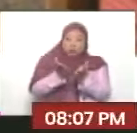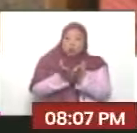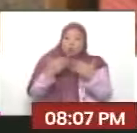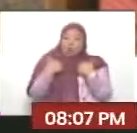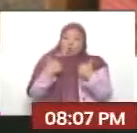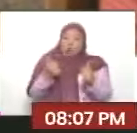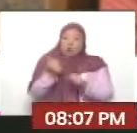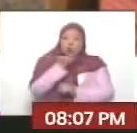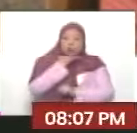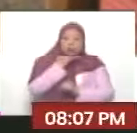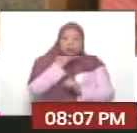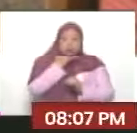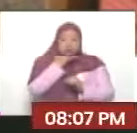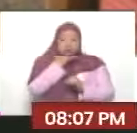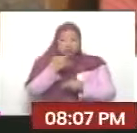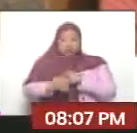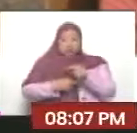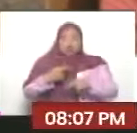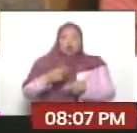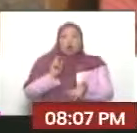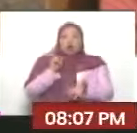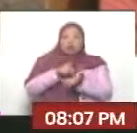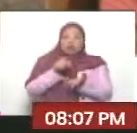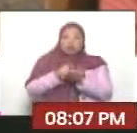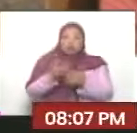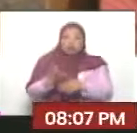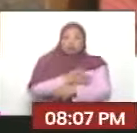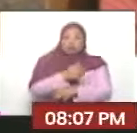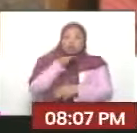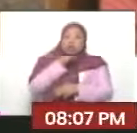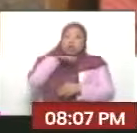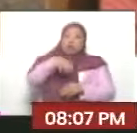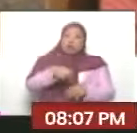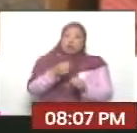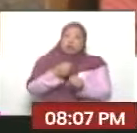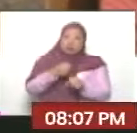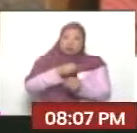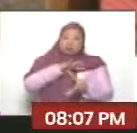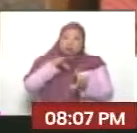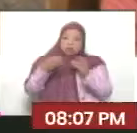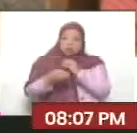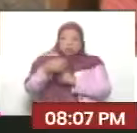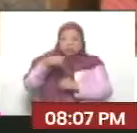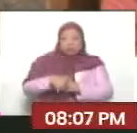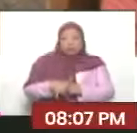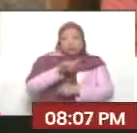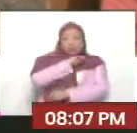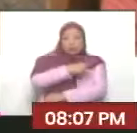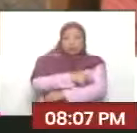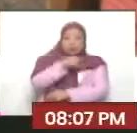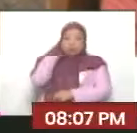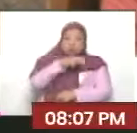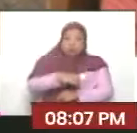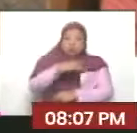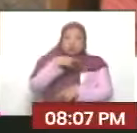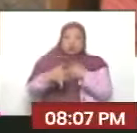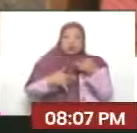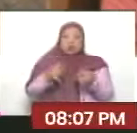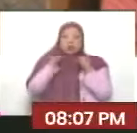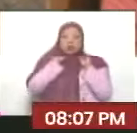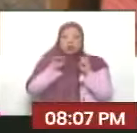consejos comunales, a partir de los consejos comunales consolidados en comuna, para que puedan registrar sus proyectos, presidente, para que se